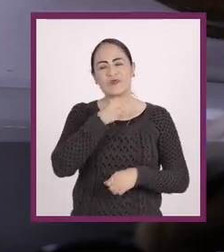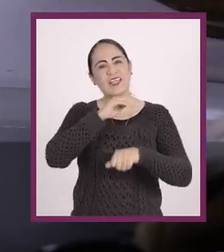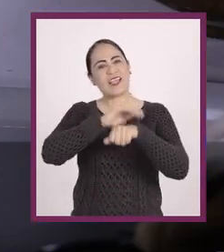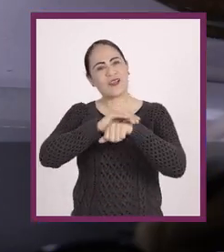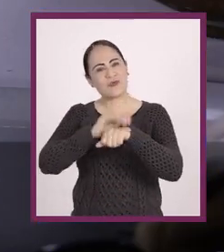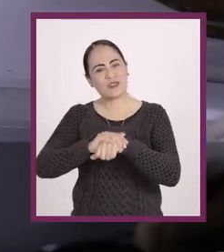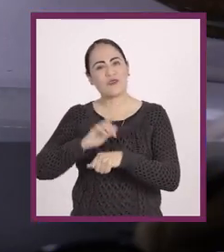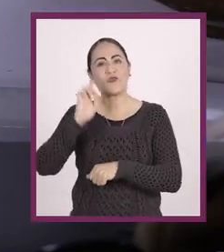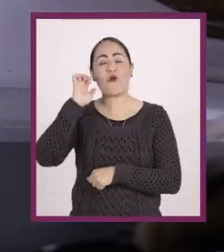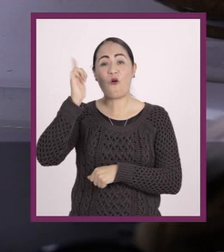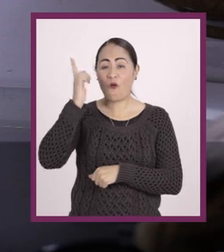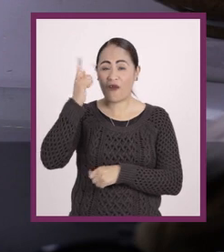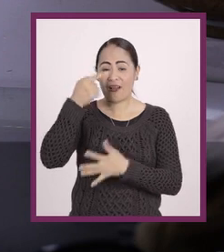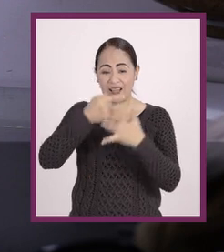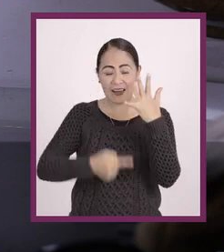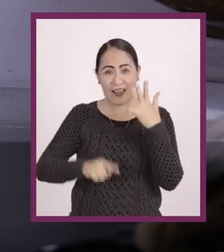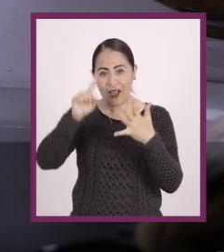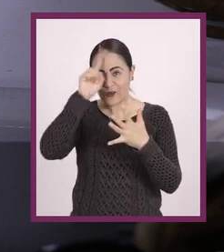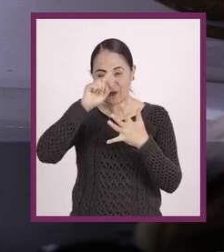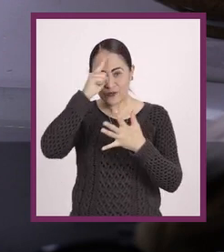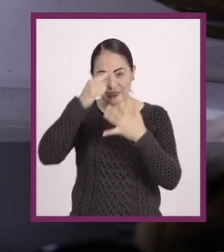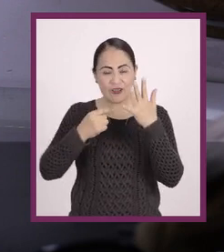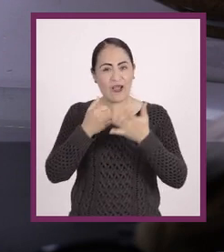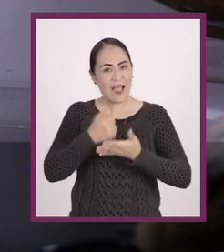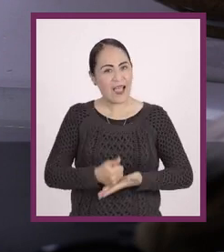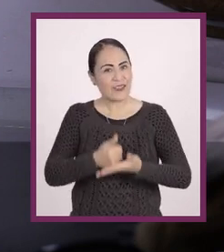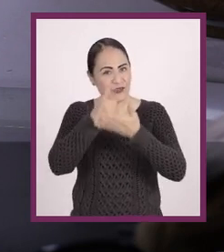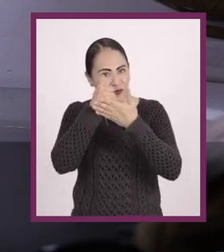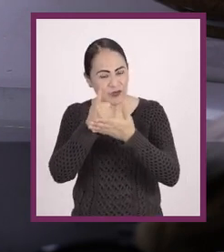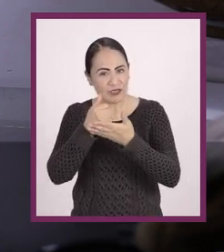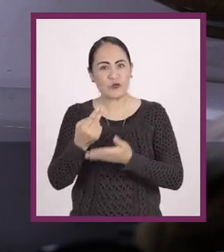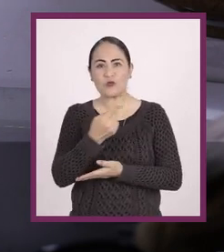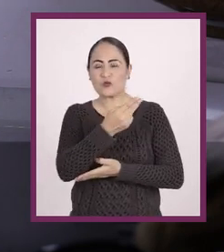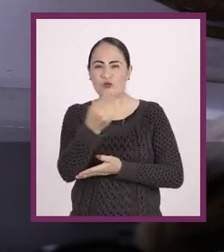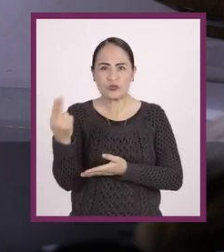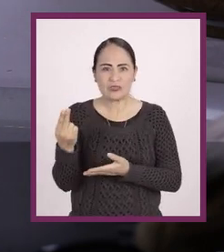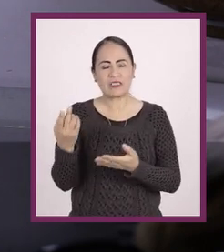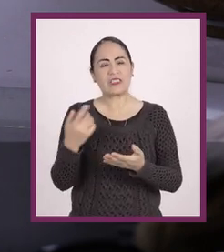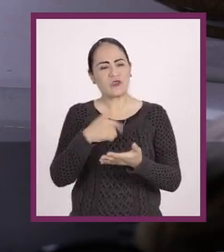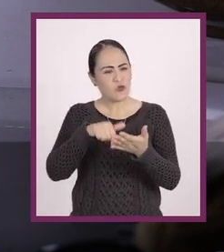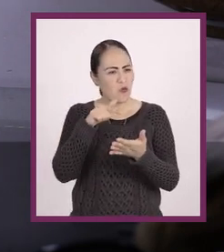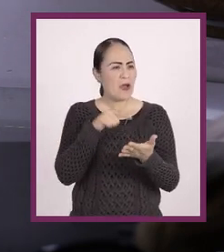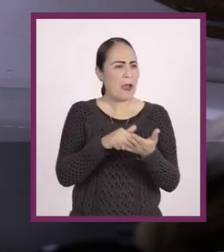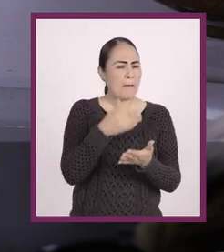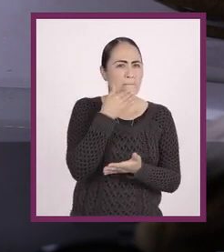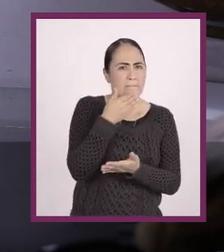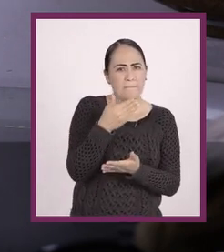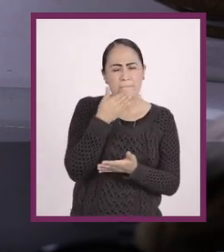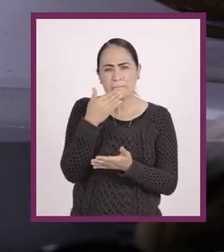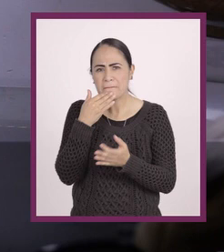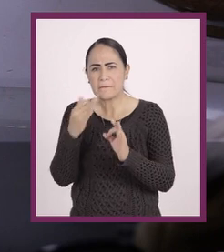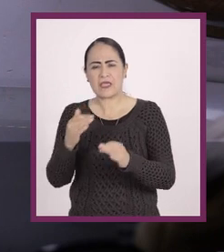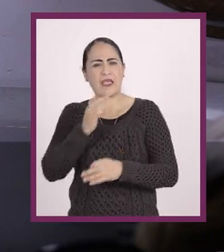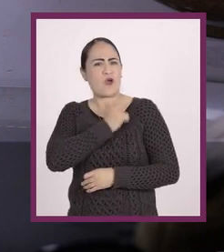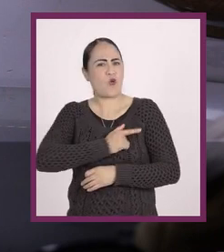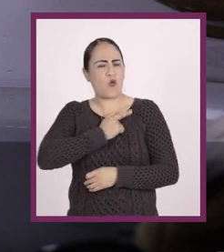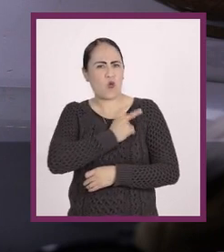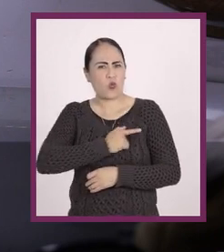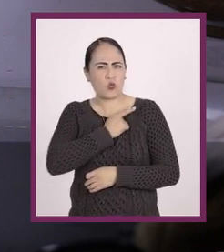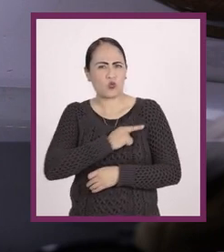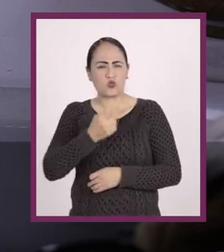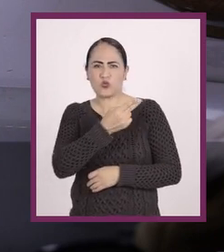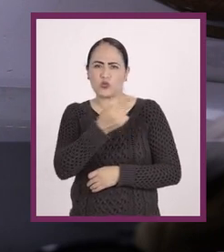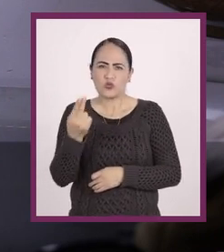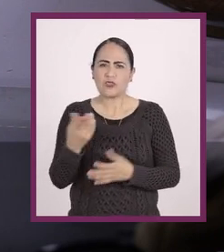amigos esperamos que les sean de mucha utilidad estos consejos y puedan crear excelentes espacios donde se sientan más a gusto